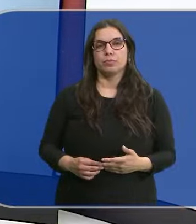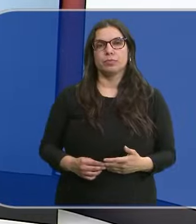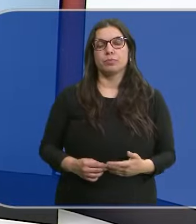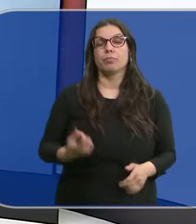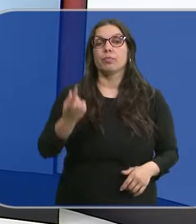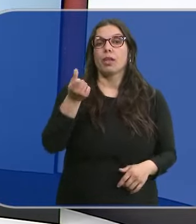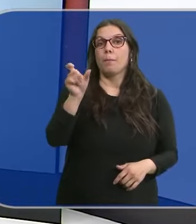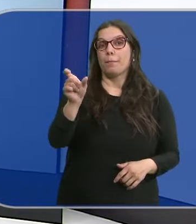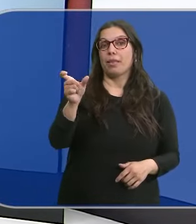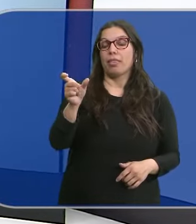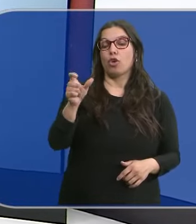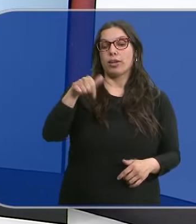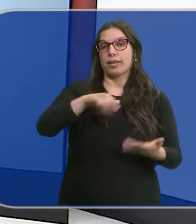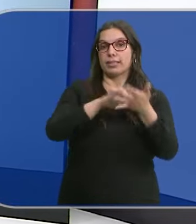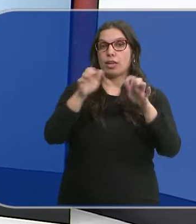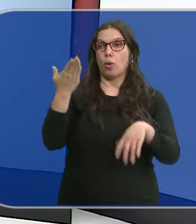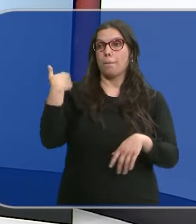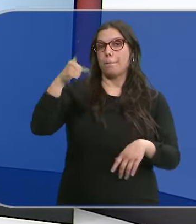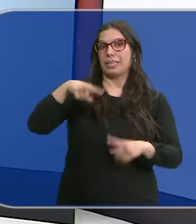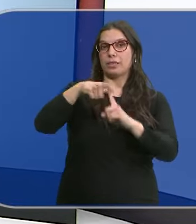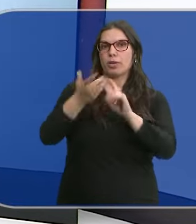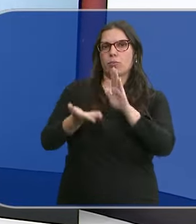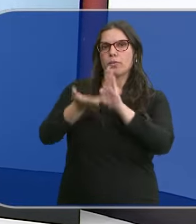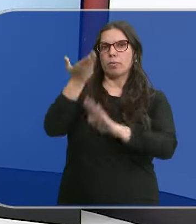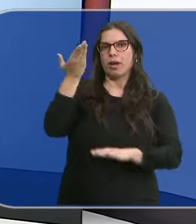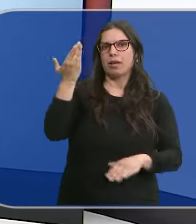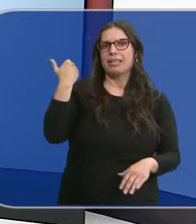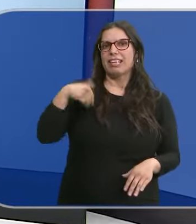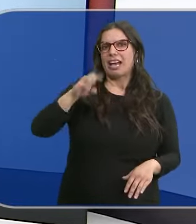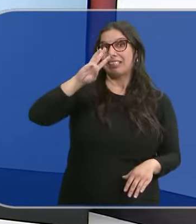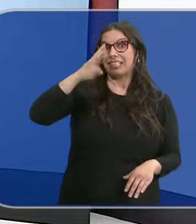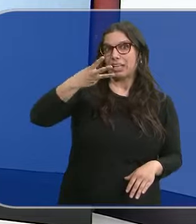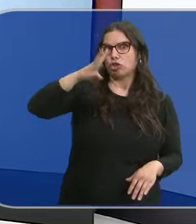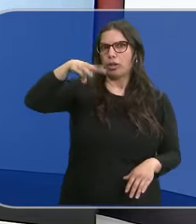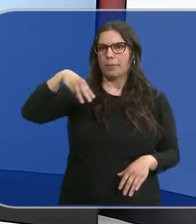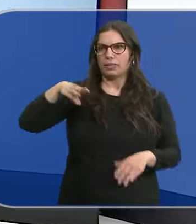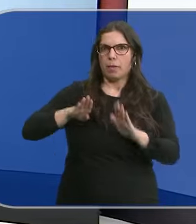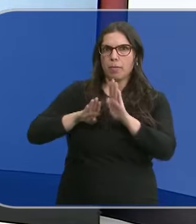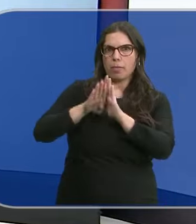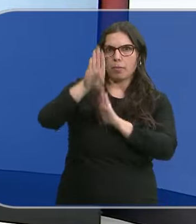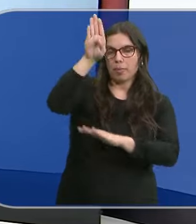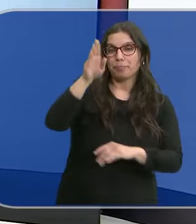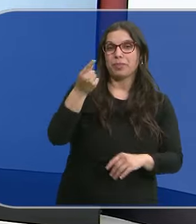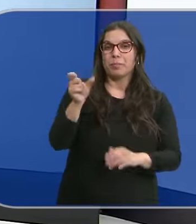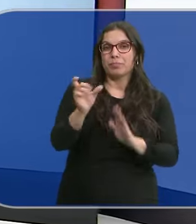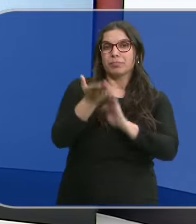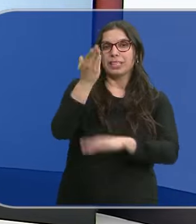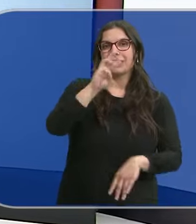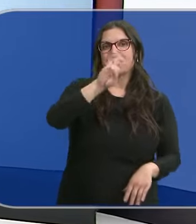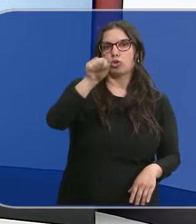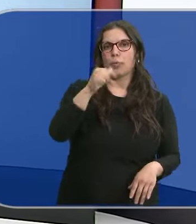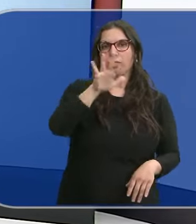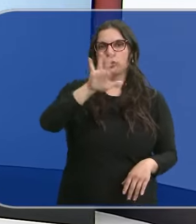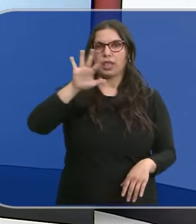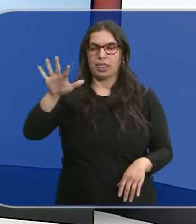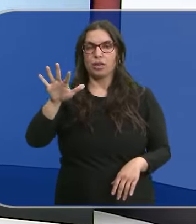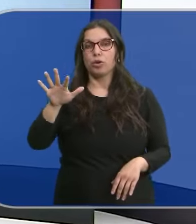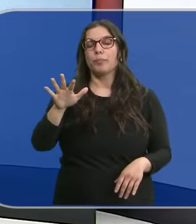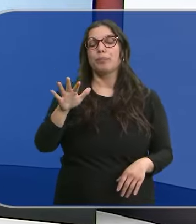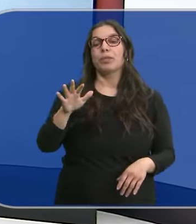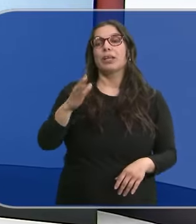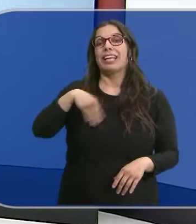Los precios volvieron a subir en Castilla y León en mayo y ya van 3 años y 3 meses de ascensos. La inflación se sitúa en el 3,55, una